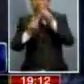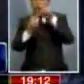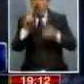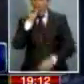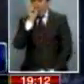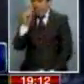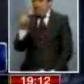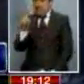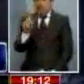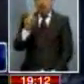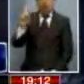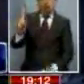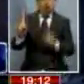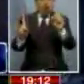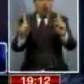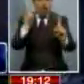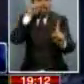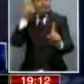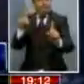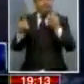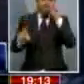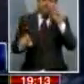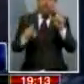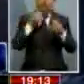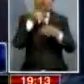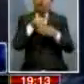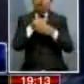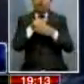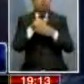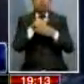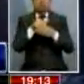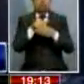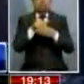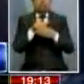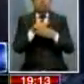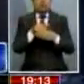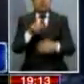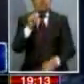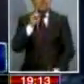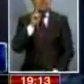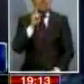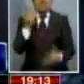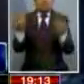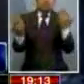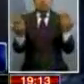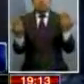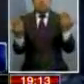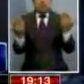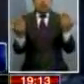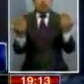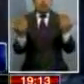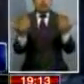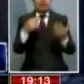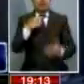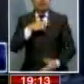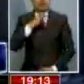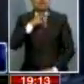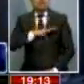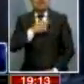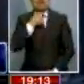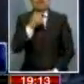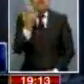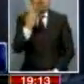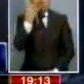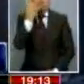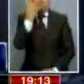votar por una persona o por otra persona, sino por qué es lo que queremos para nuestro país en los